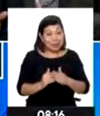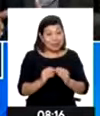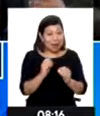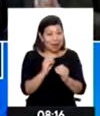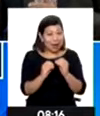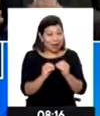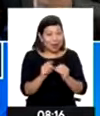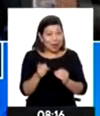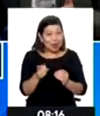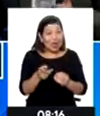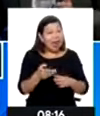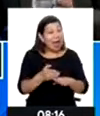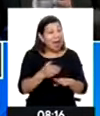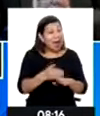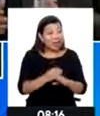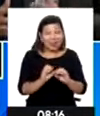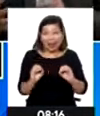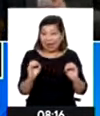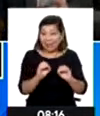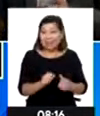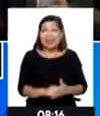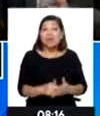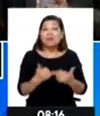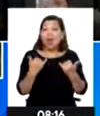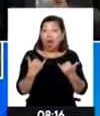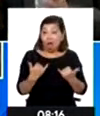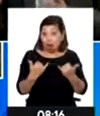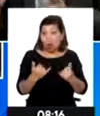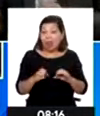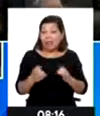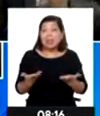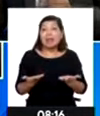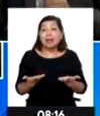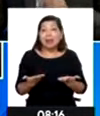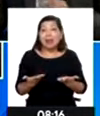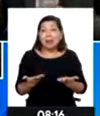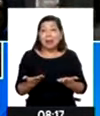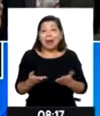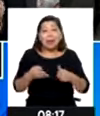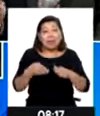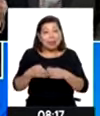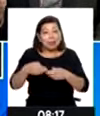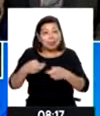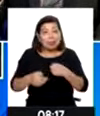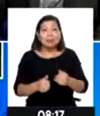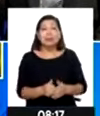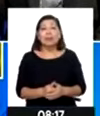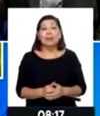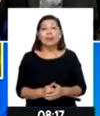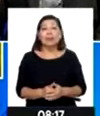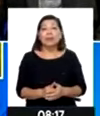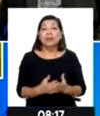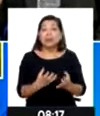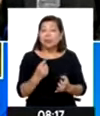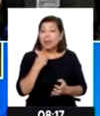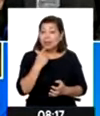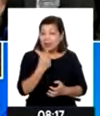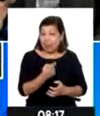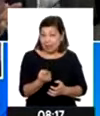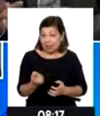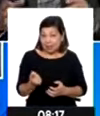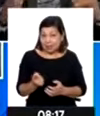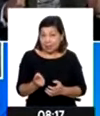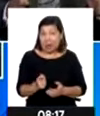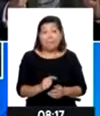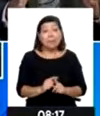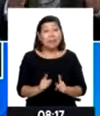reparación, que antes no se hacía efectivo, ahora lo estamos haciendo a través de cárceles productivas. Queremos darle un mensaje a las